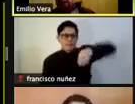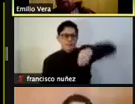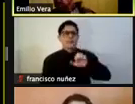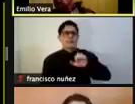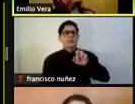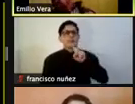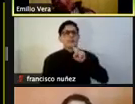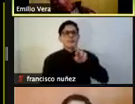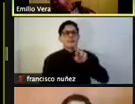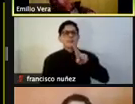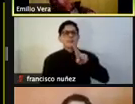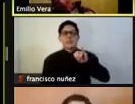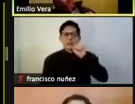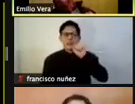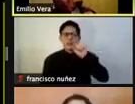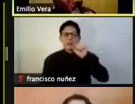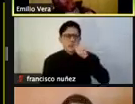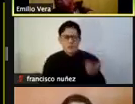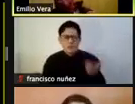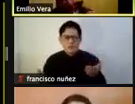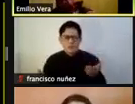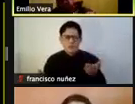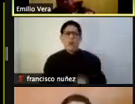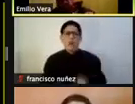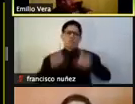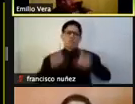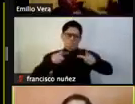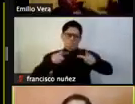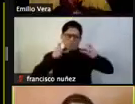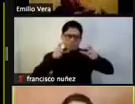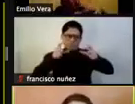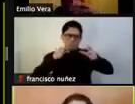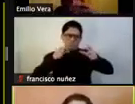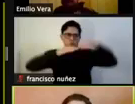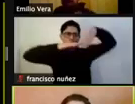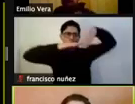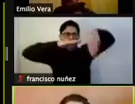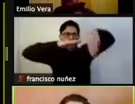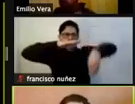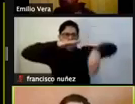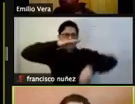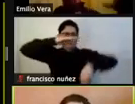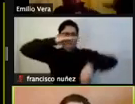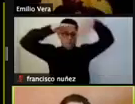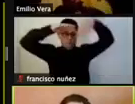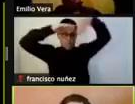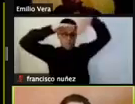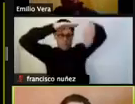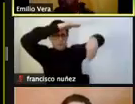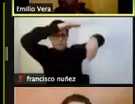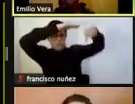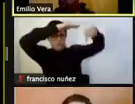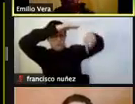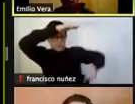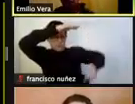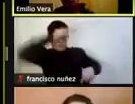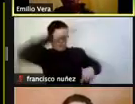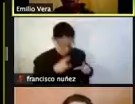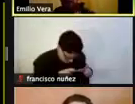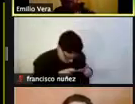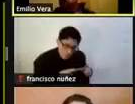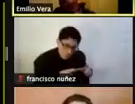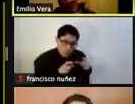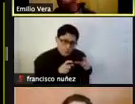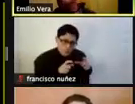topografía del fondo oceánico. Para ver el relieve, con qué sé yo, lo que pueda aparecer en el fondo. Y eso es sumamente importante